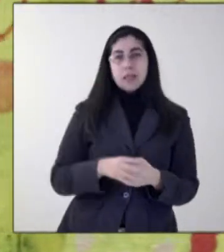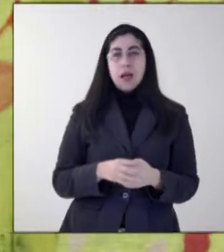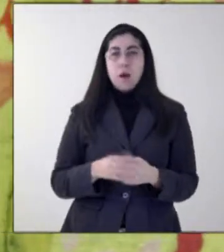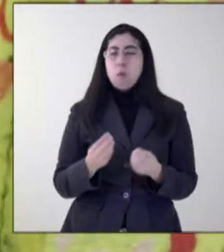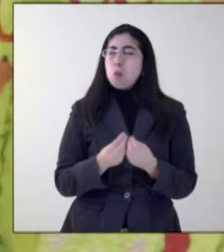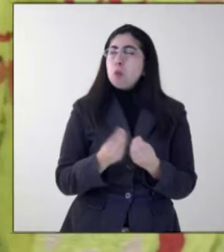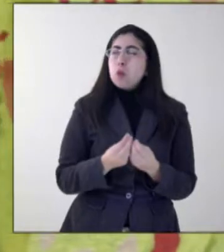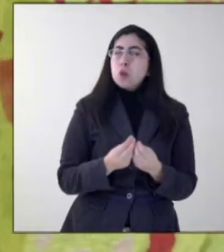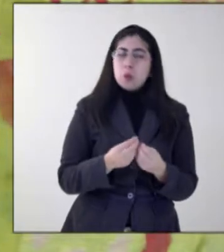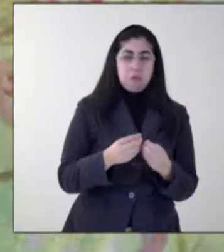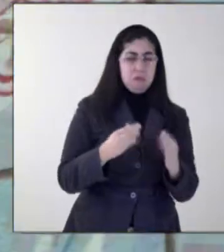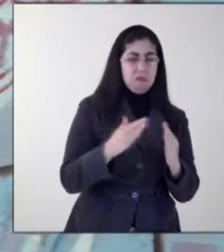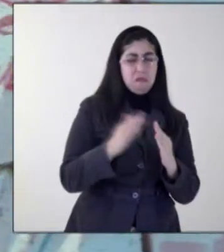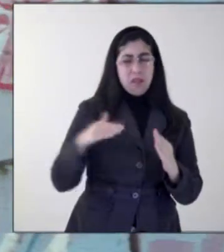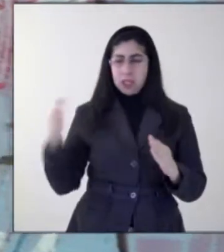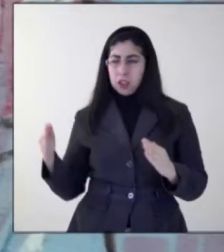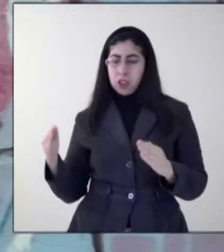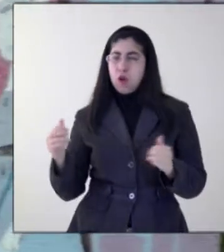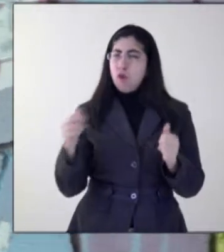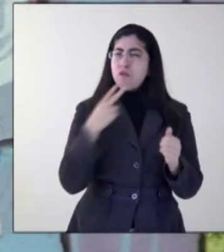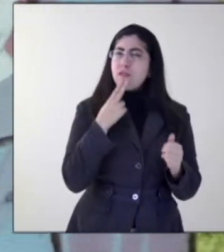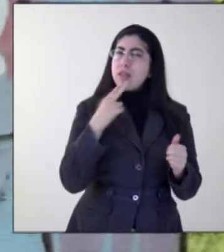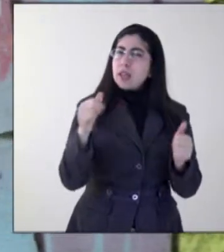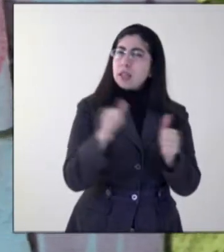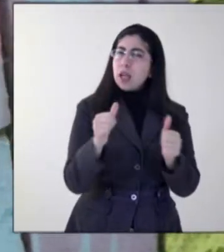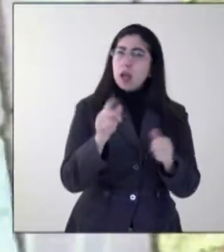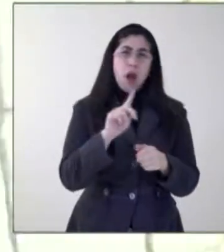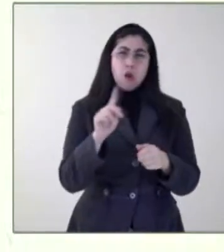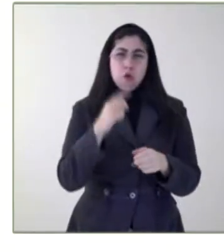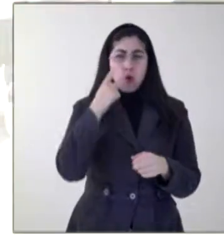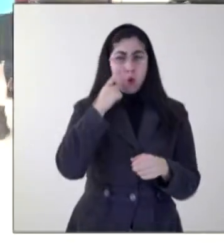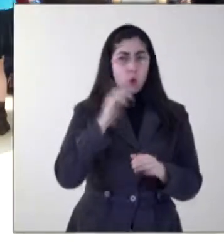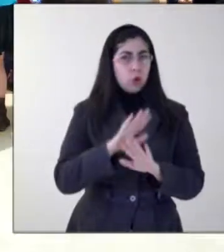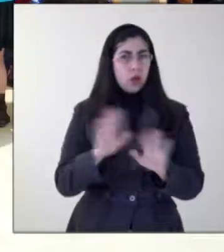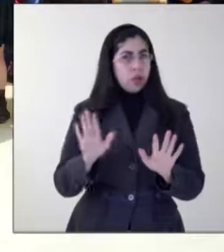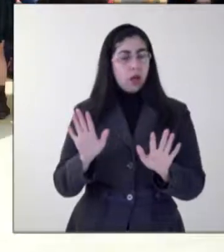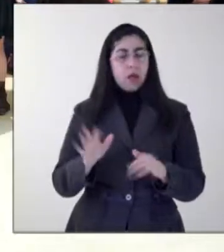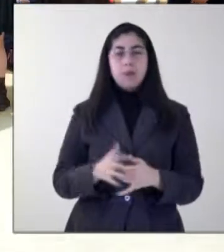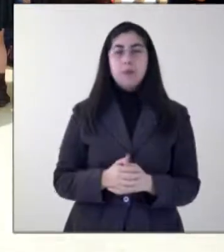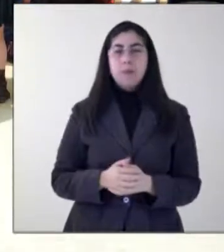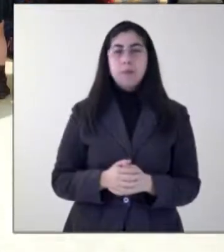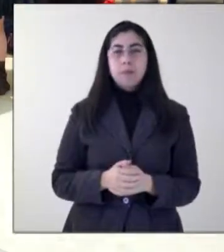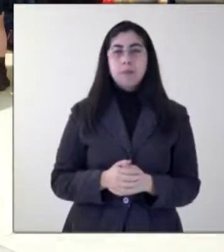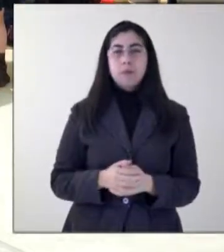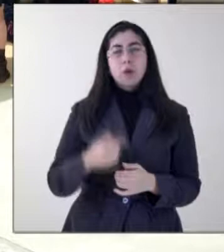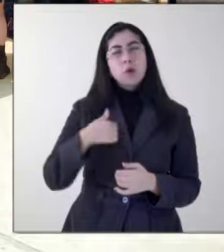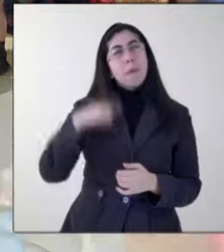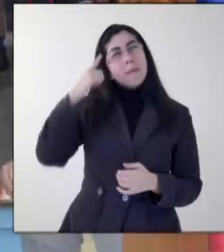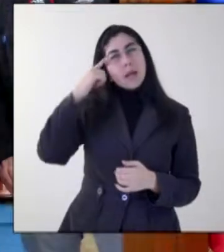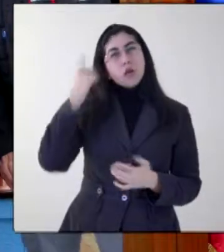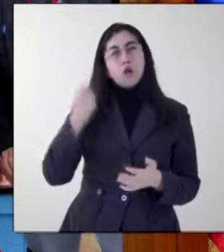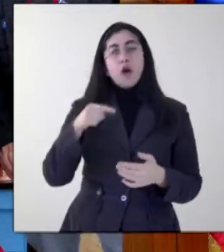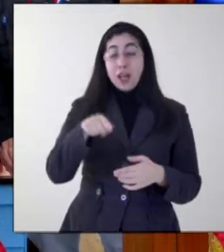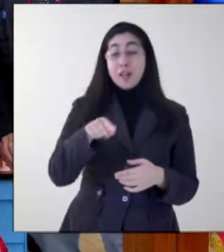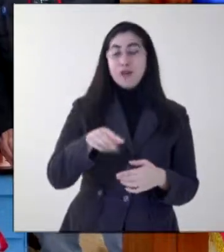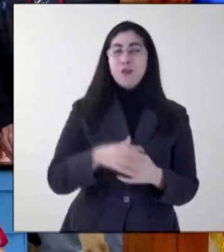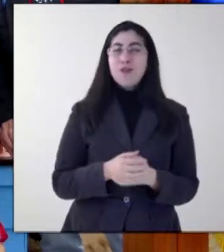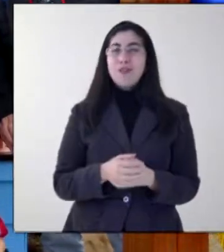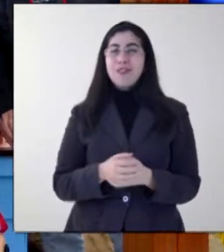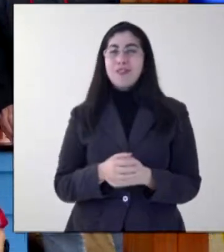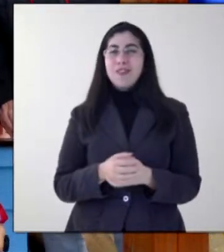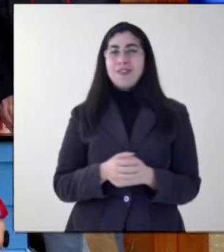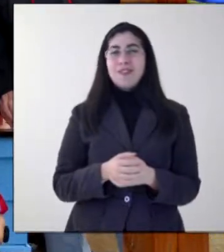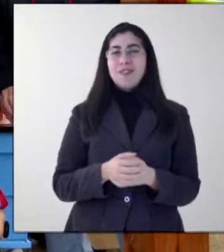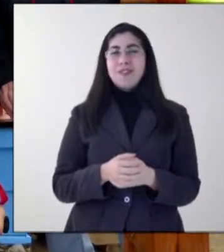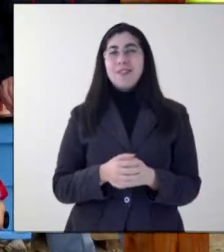de nosotros, de los vecinos, a pesar de vivir tan cerca, ni siquiera nos conocíamos. Entonces, yo creo que ese fue uno